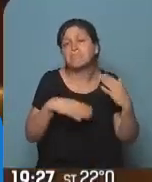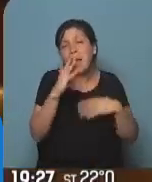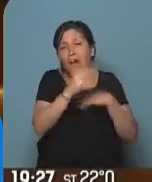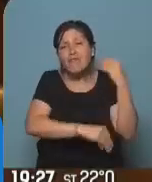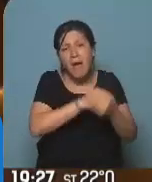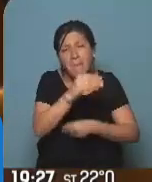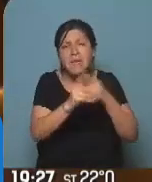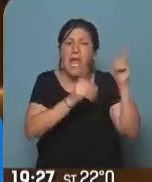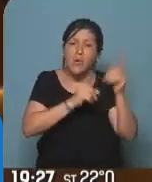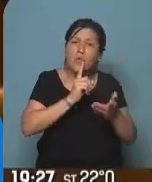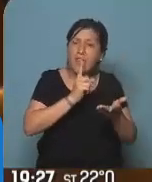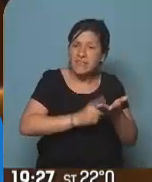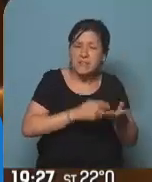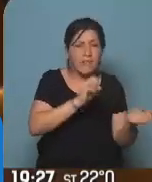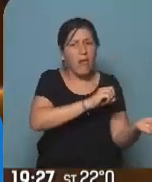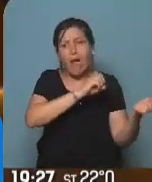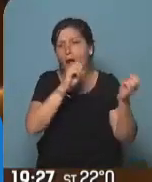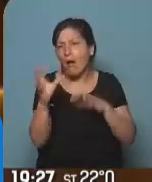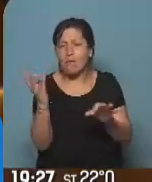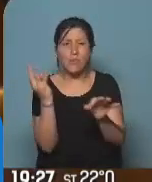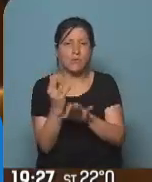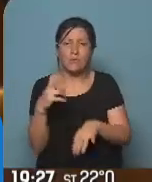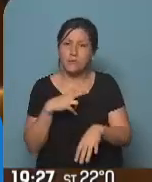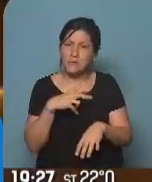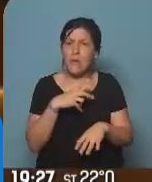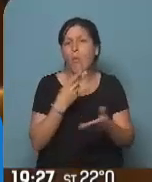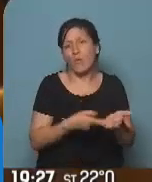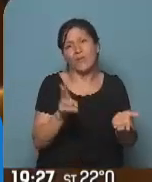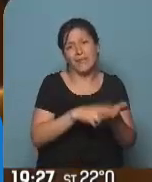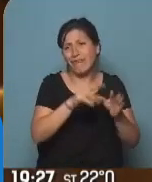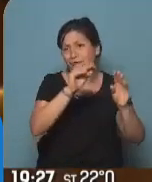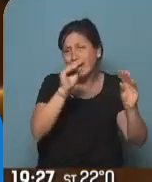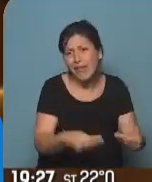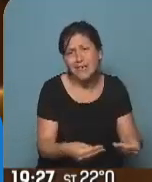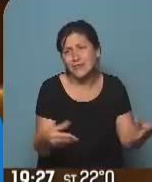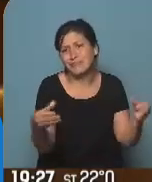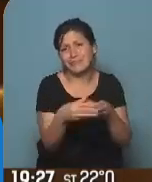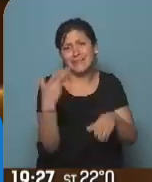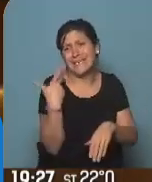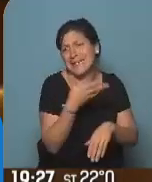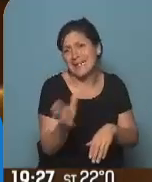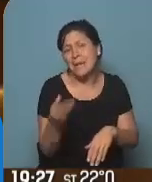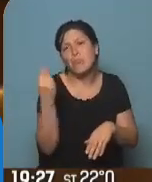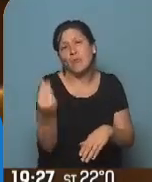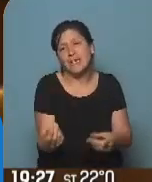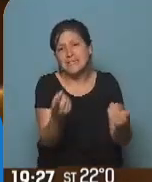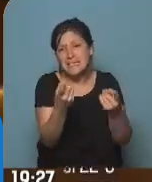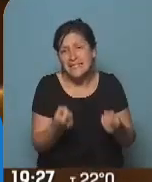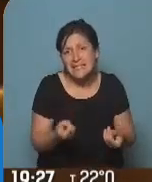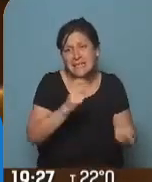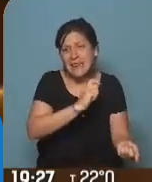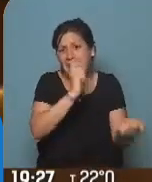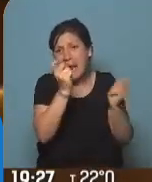por ese tipo de resolución, lo cual está hablando nuevamente de un fracaso colectivo, digamos, porque tener que recurrir a mecanismos de mercado